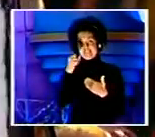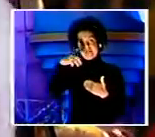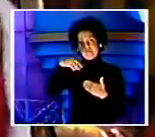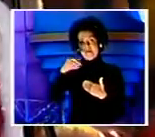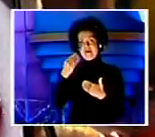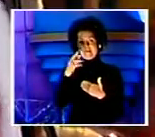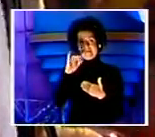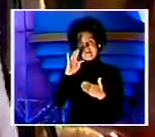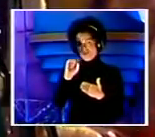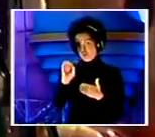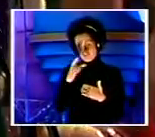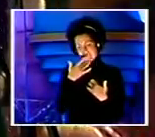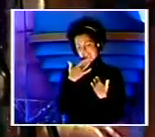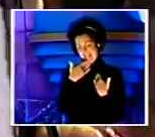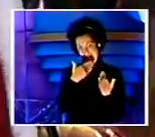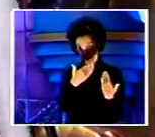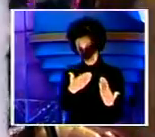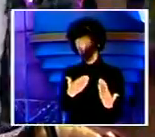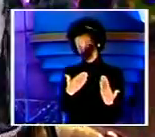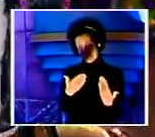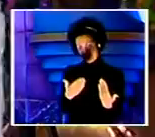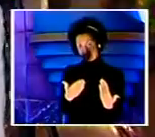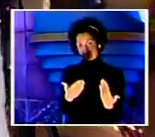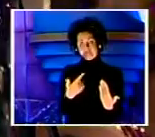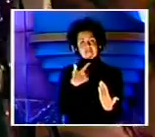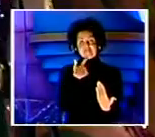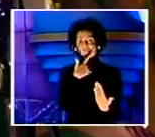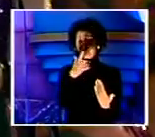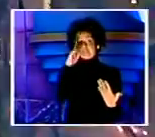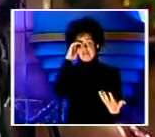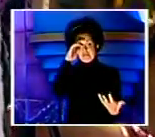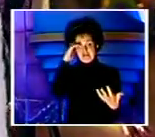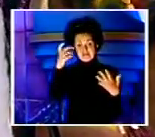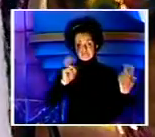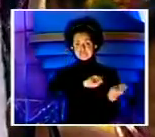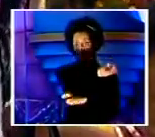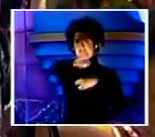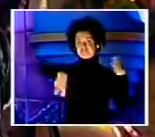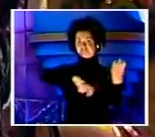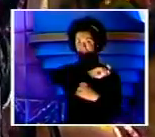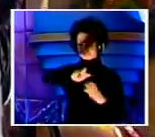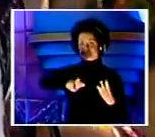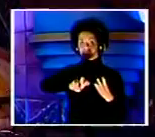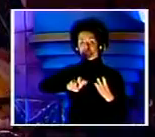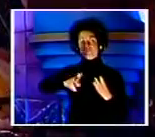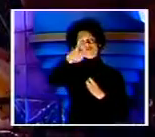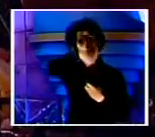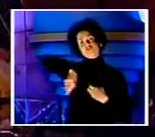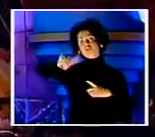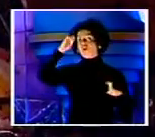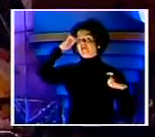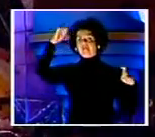año. Y nada, decirle que las Crazy nos hemos reciclado. Vamos a intentar hacer un poco de